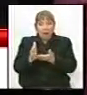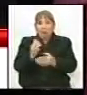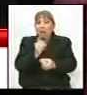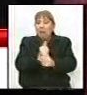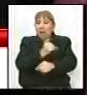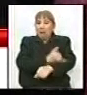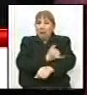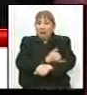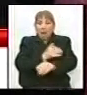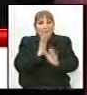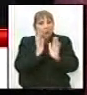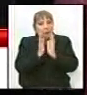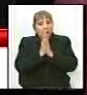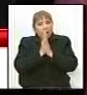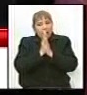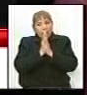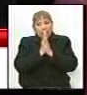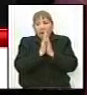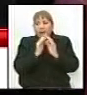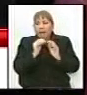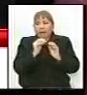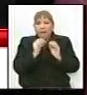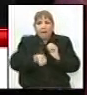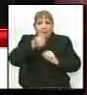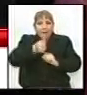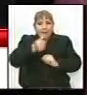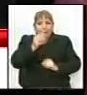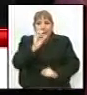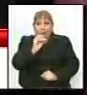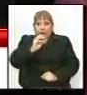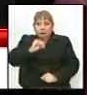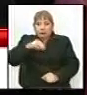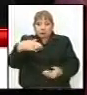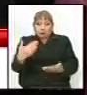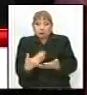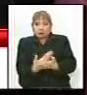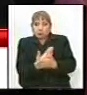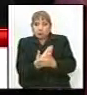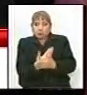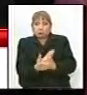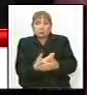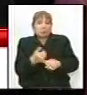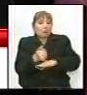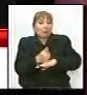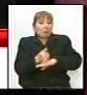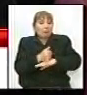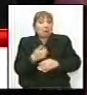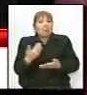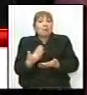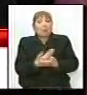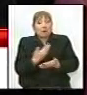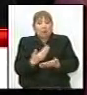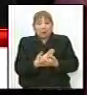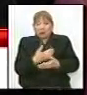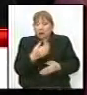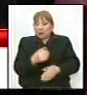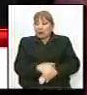a decisión del jefe de la OMPA. Ahora tenemos un nuevo gerente de asesoría jurídica y